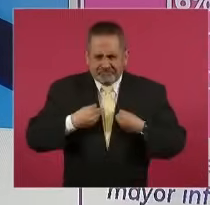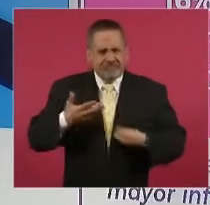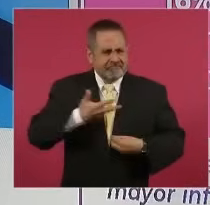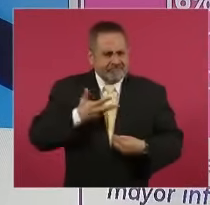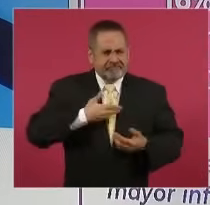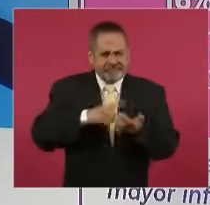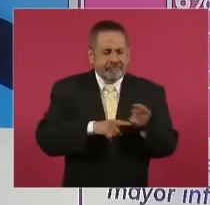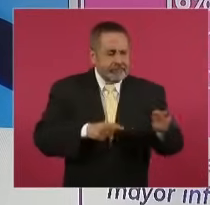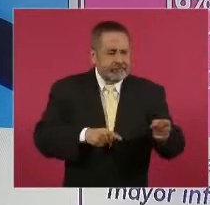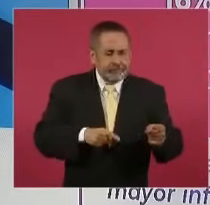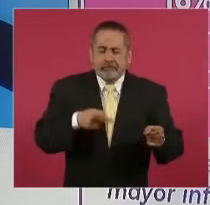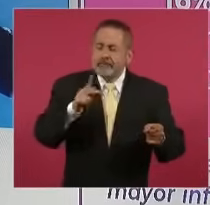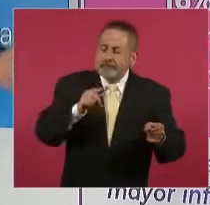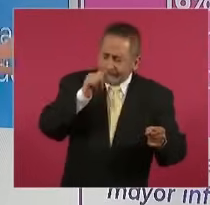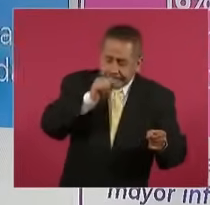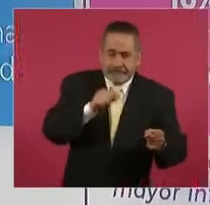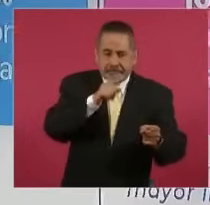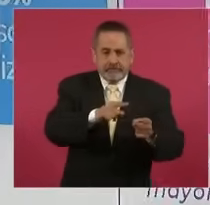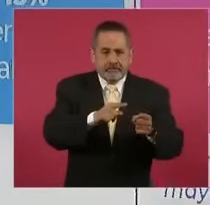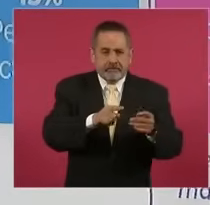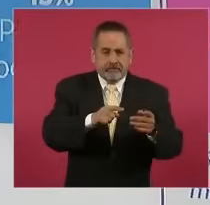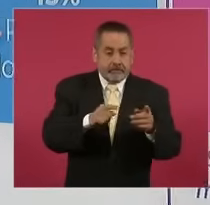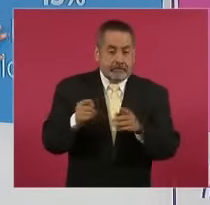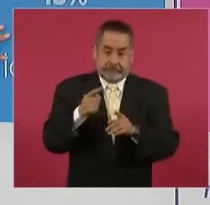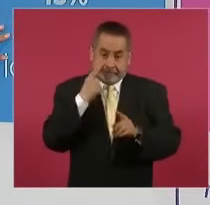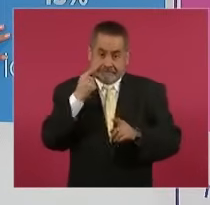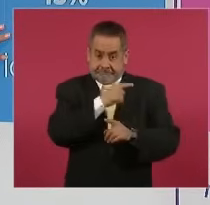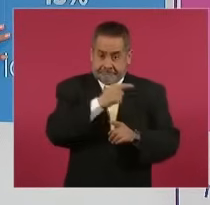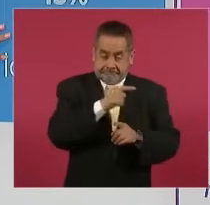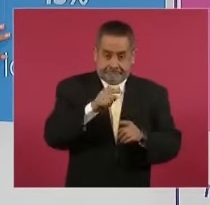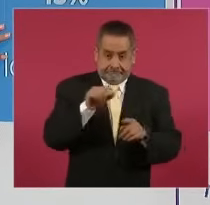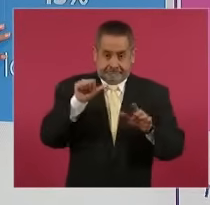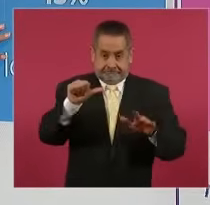podido tener, como en este caso,